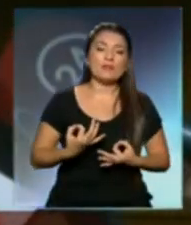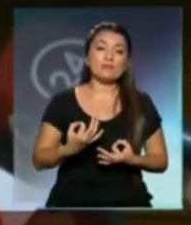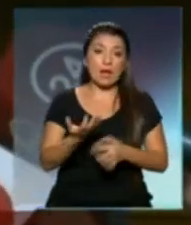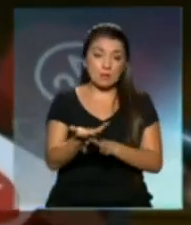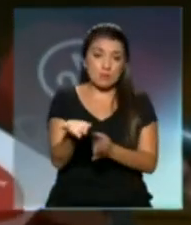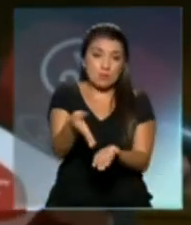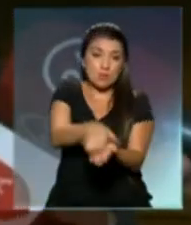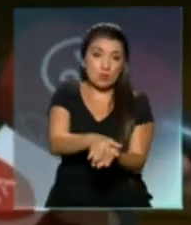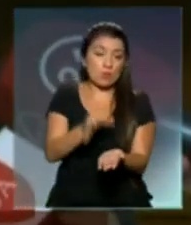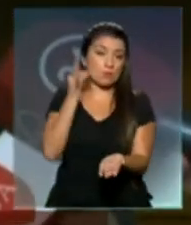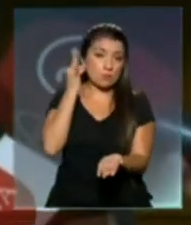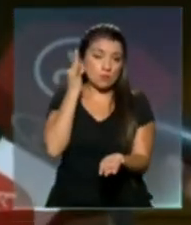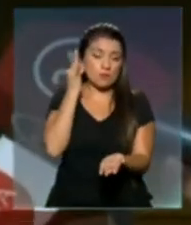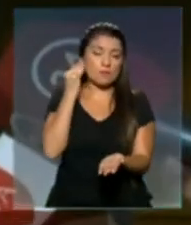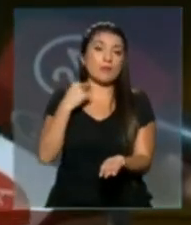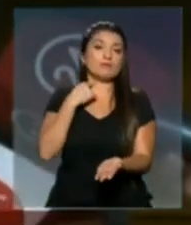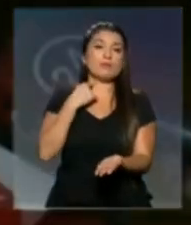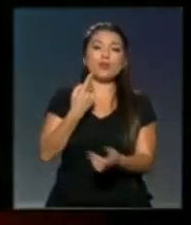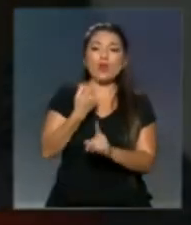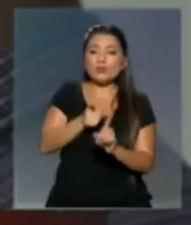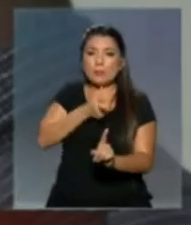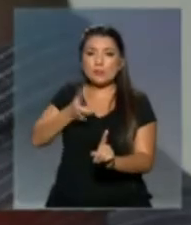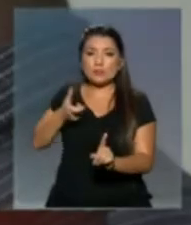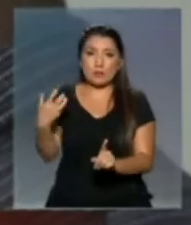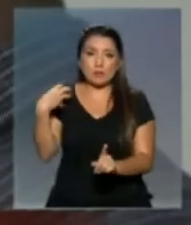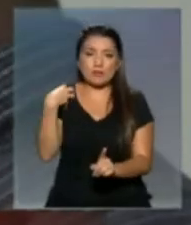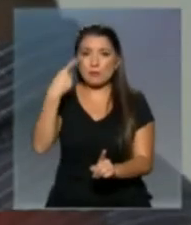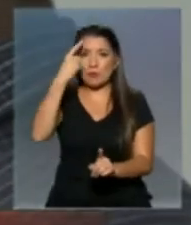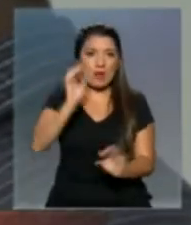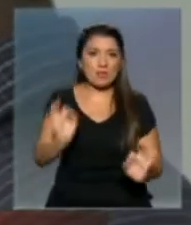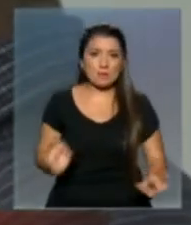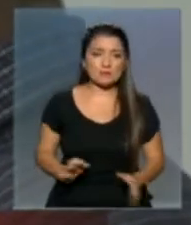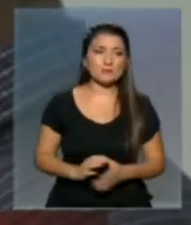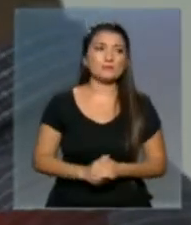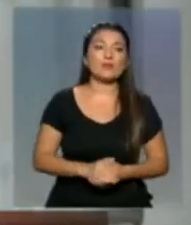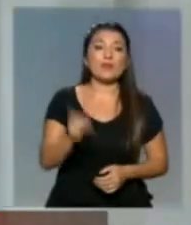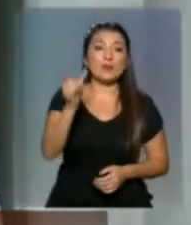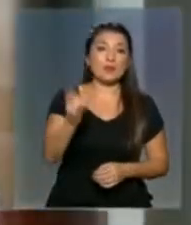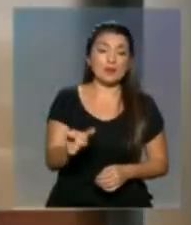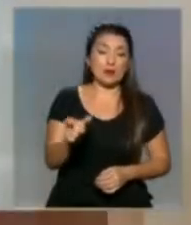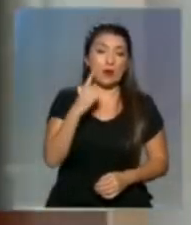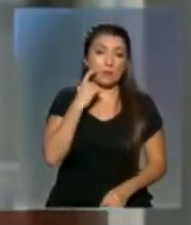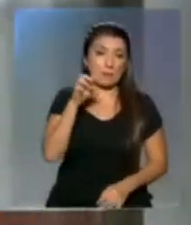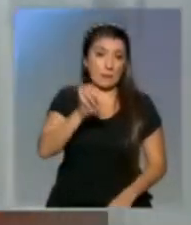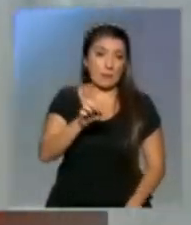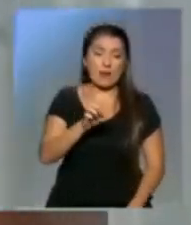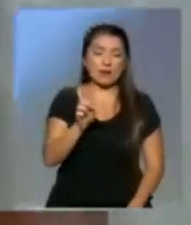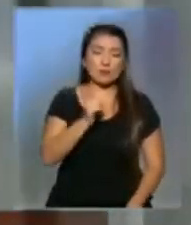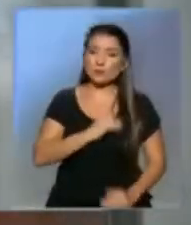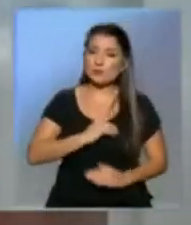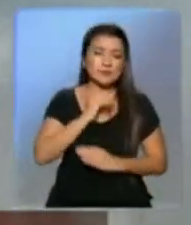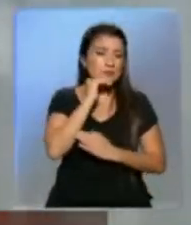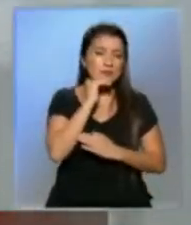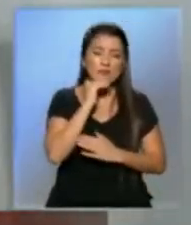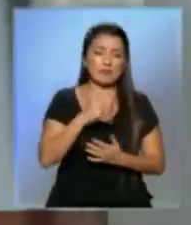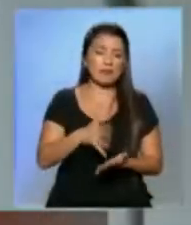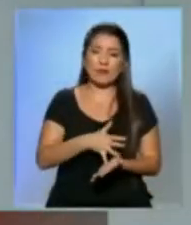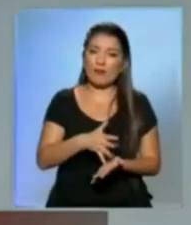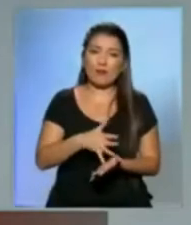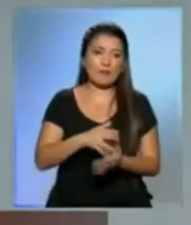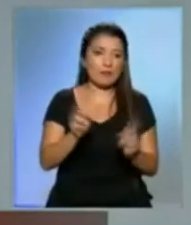y que fue por acción de terceros perdonados cristian padre de erika insatisfecho con la deficiente investigación